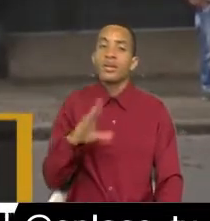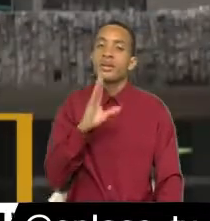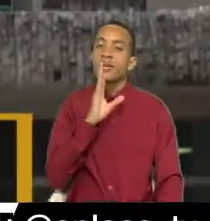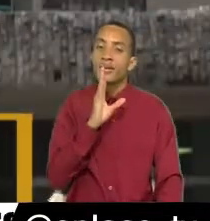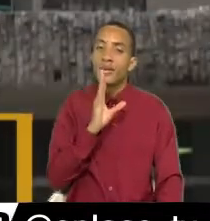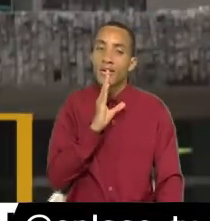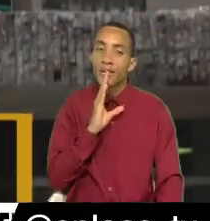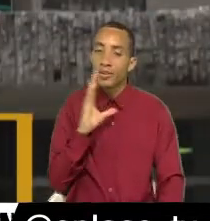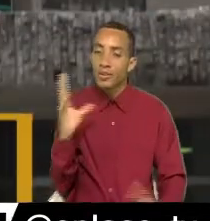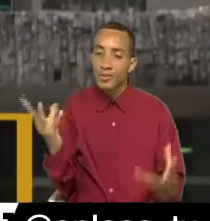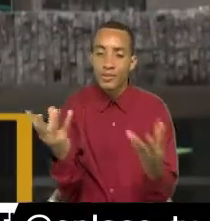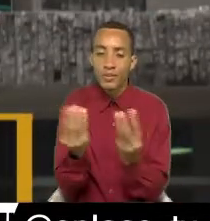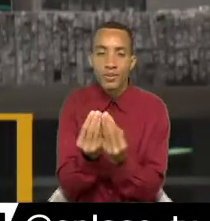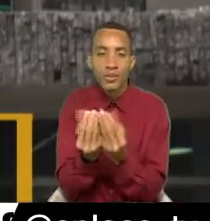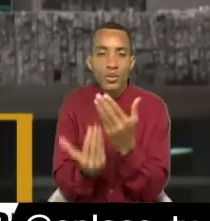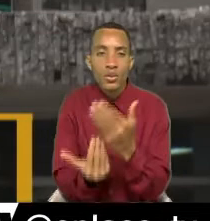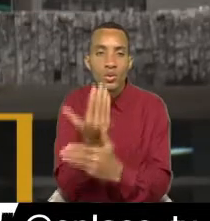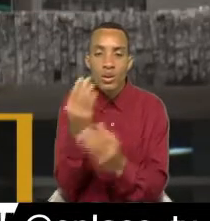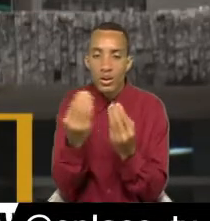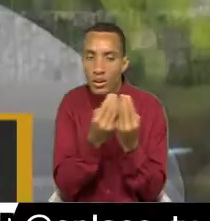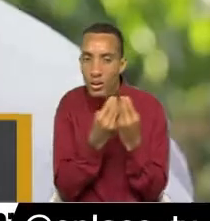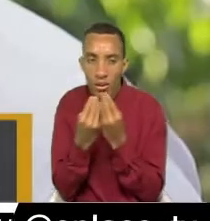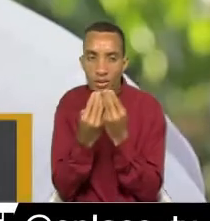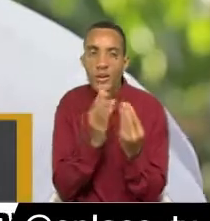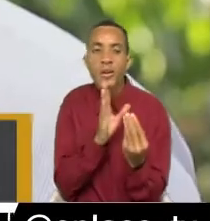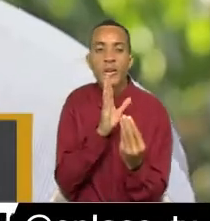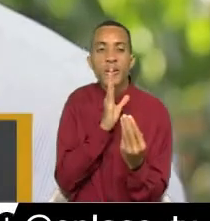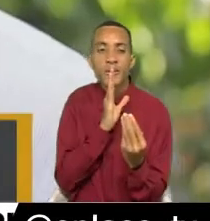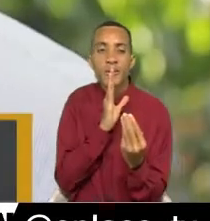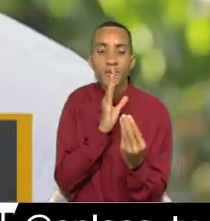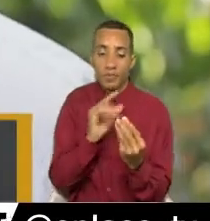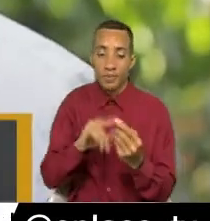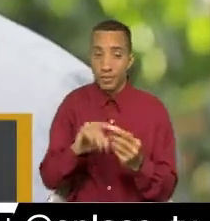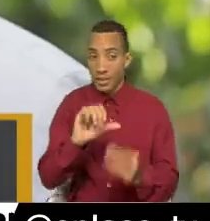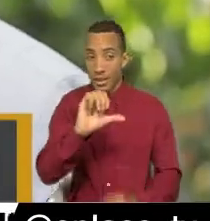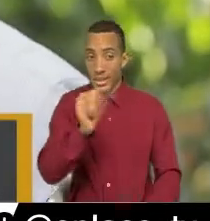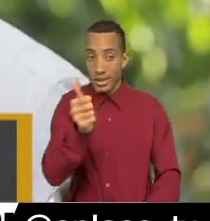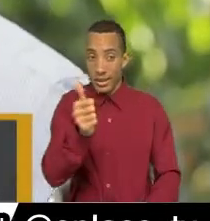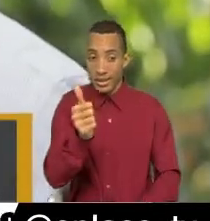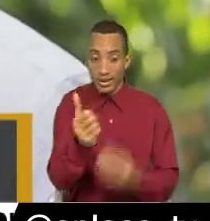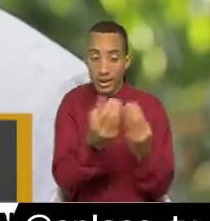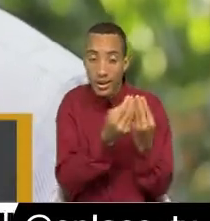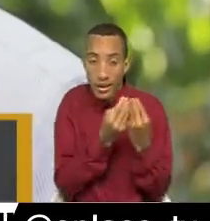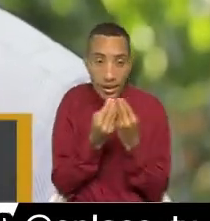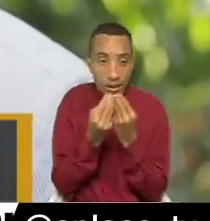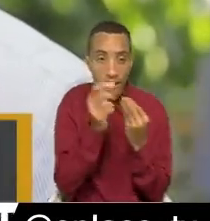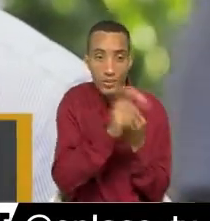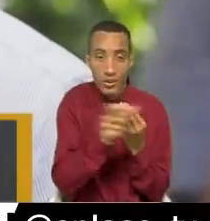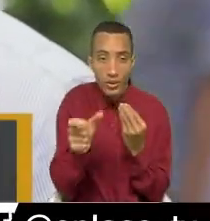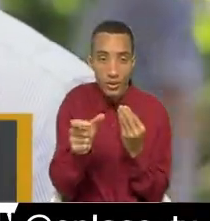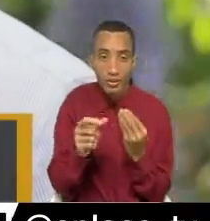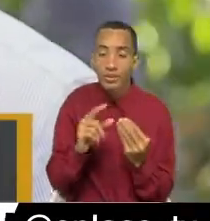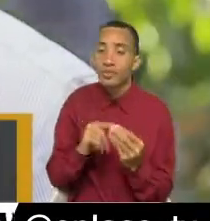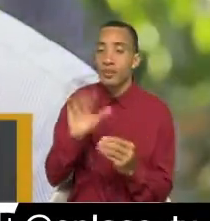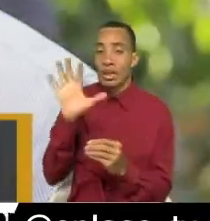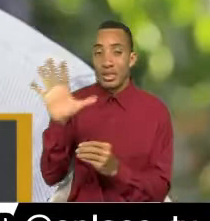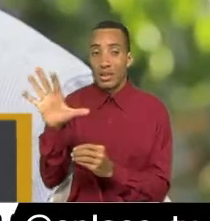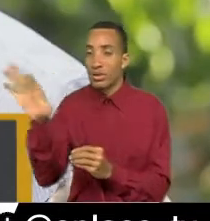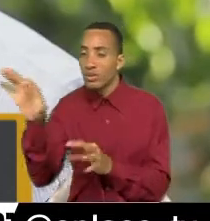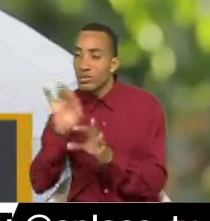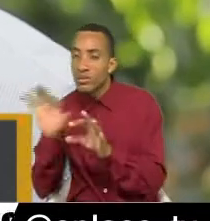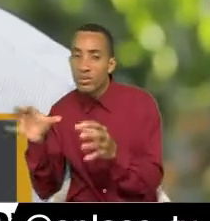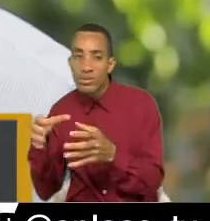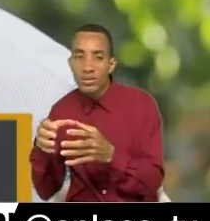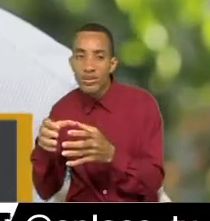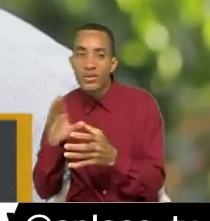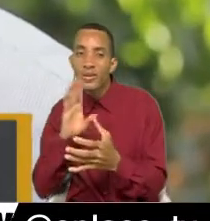forman parte del nuevo consejo directivo de Cafaba. Por 10 consejeros, 5 elegidos